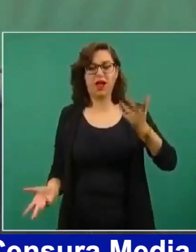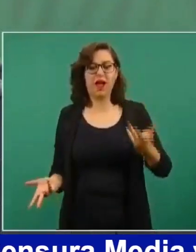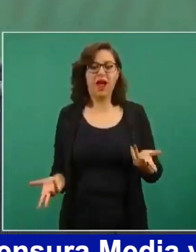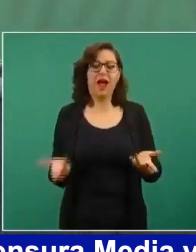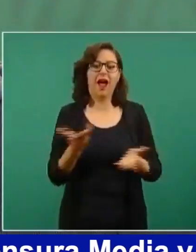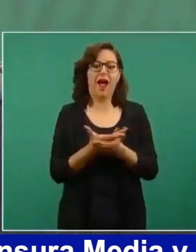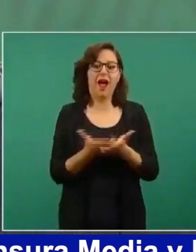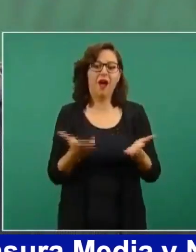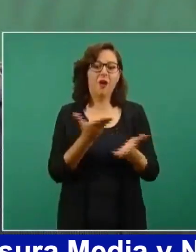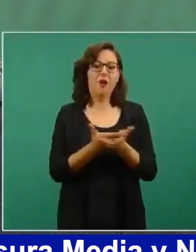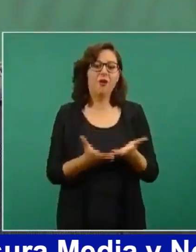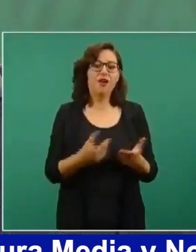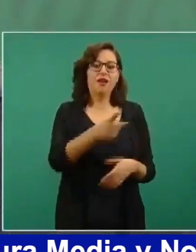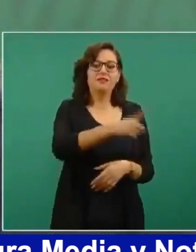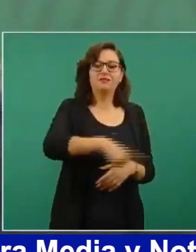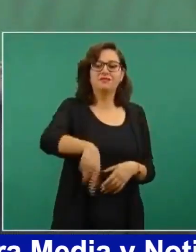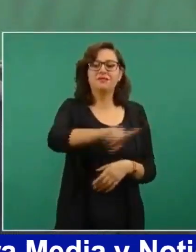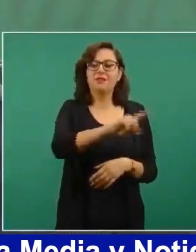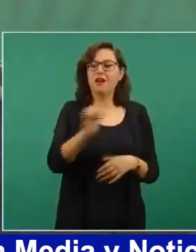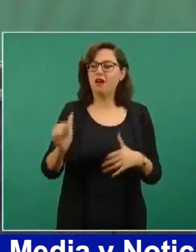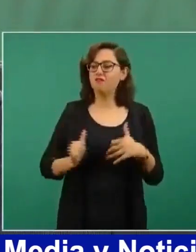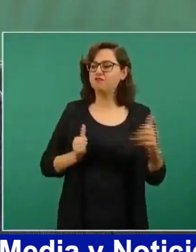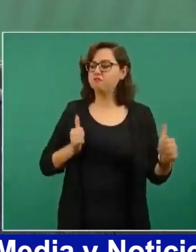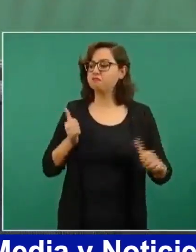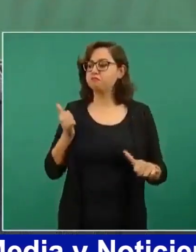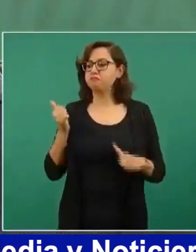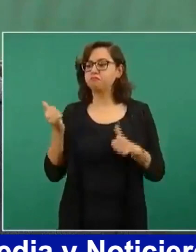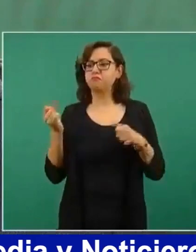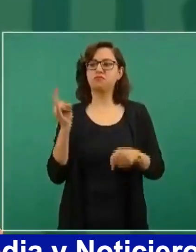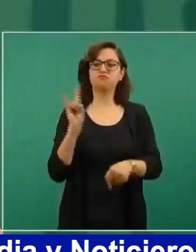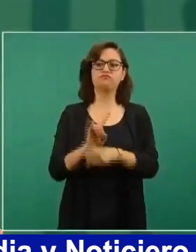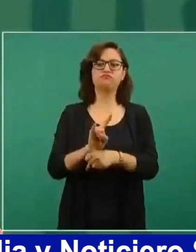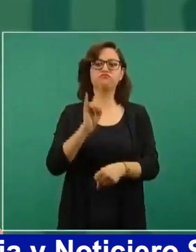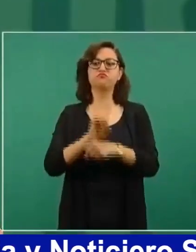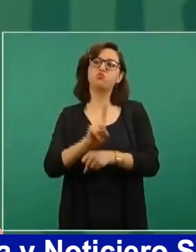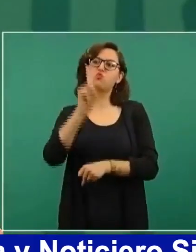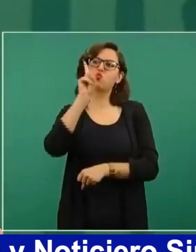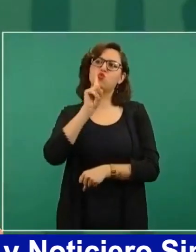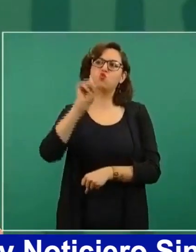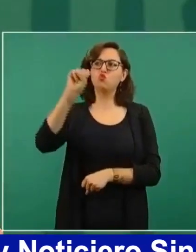ahora se disfracen de feministas.